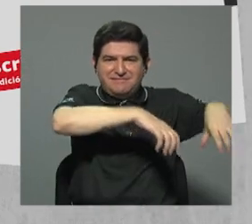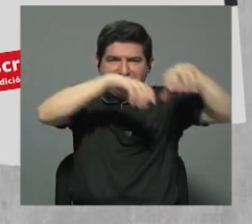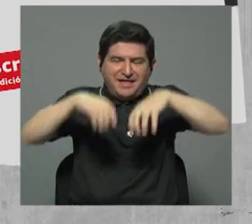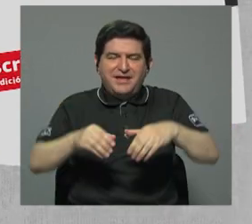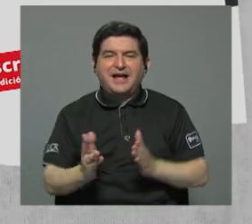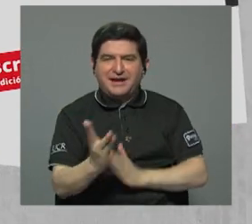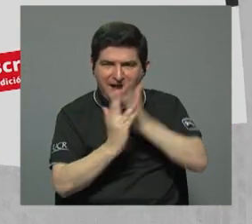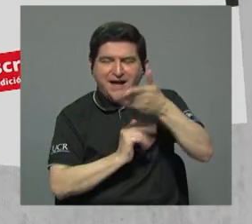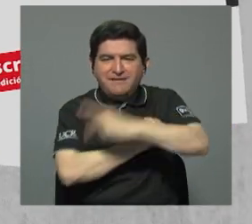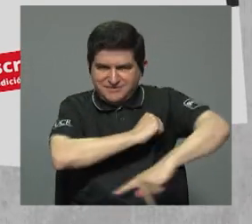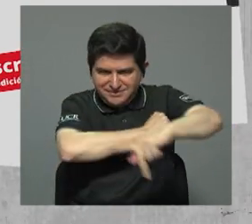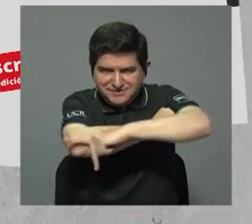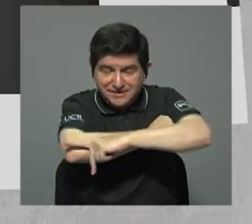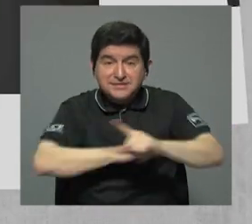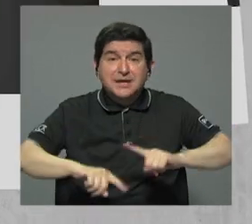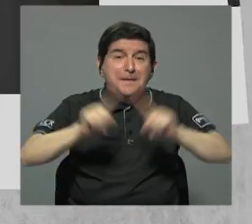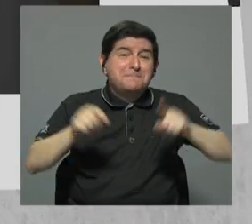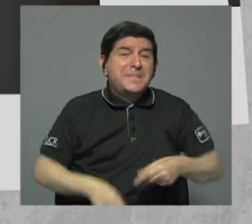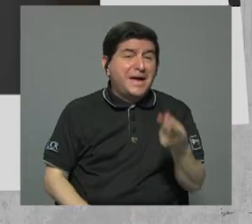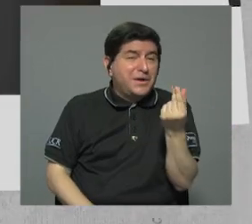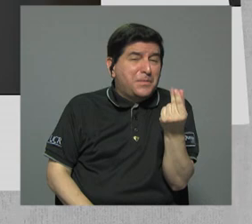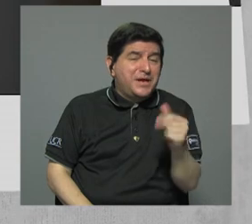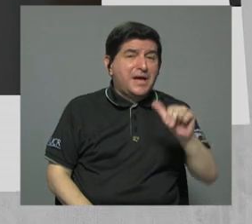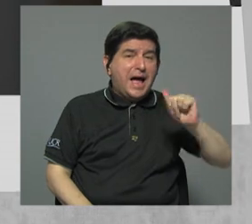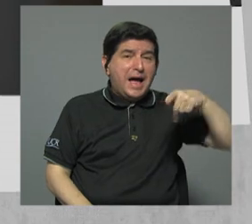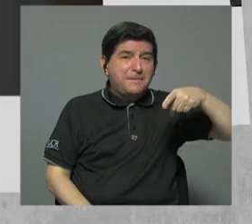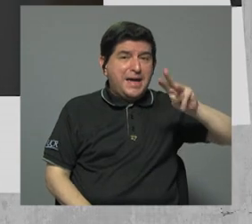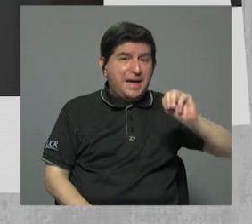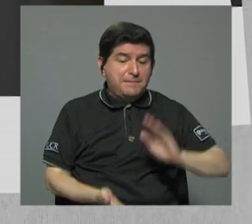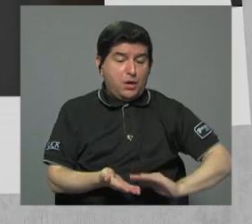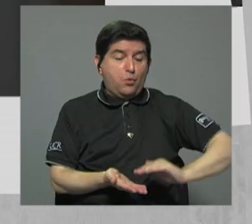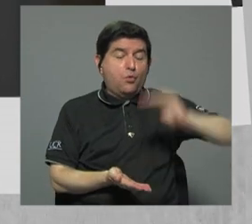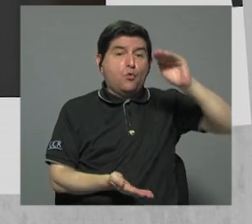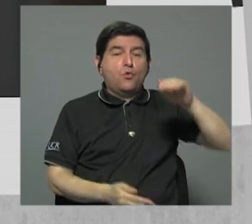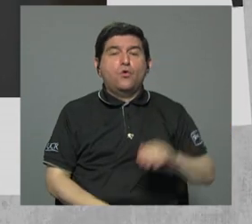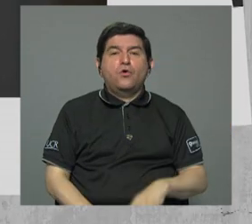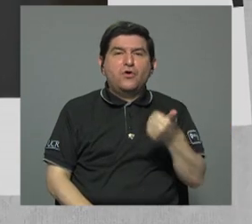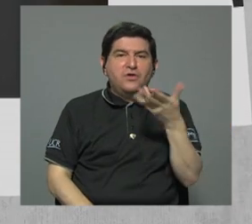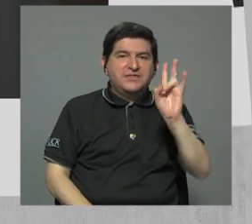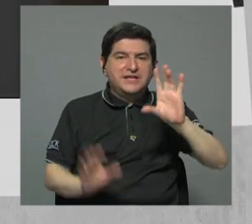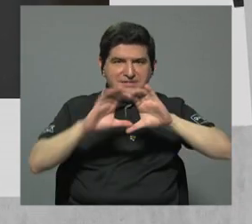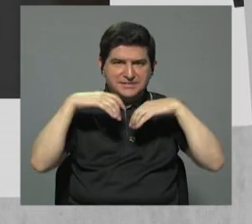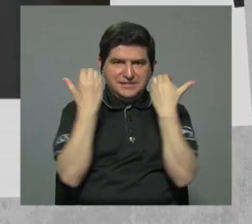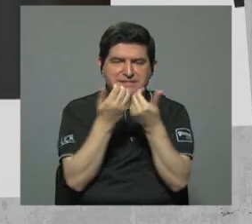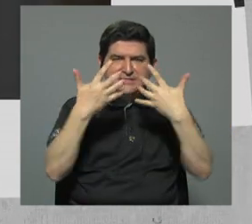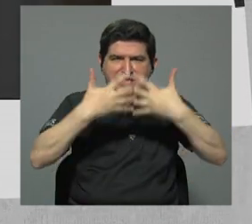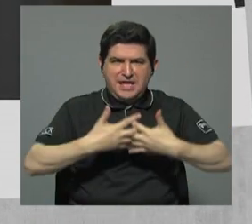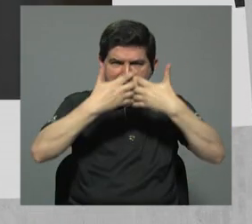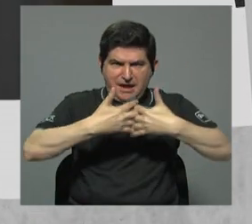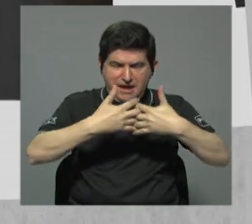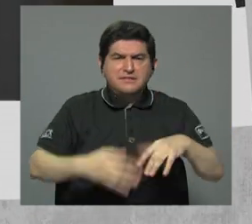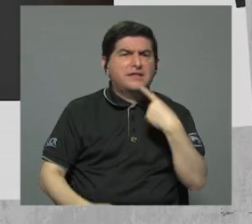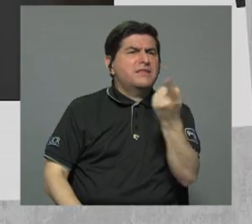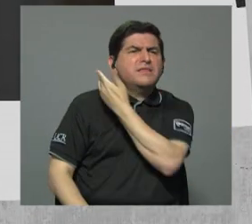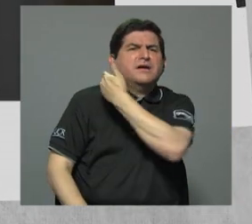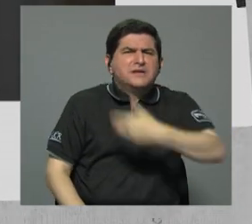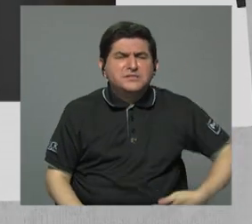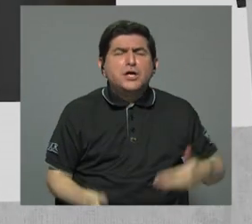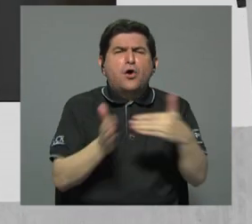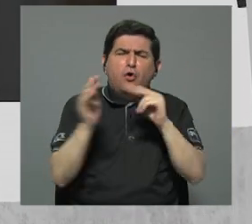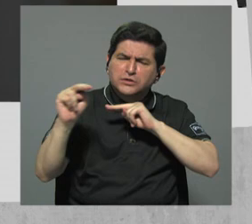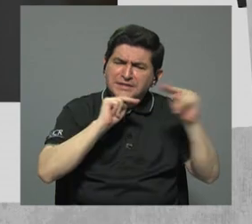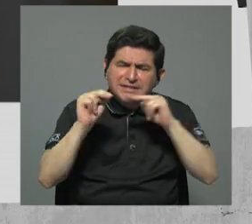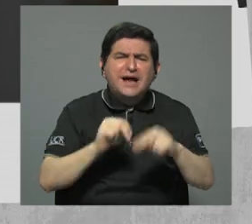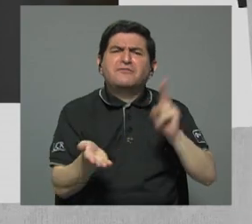comercial nacional. Pero los precios de APM subieron. 17 cámaras empresariales han planteado al presidente renegociar